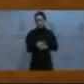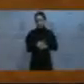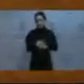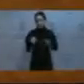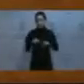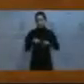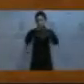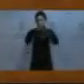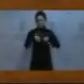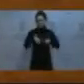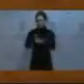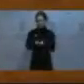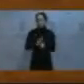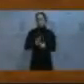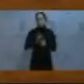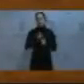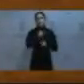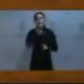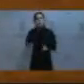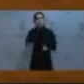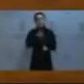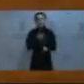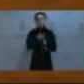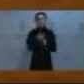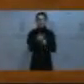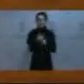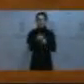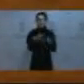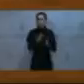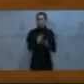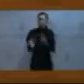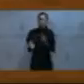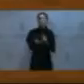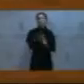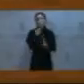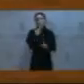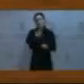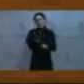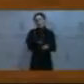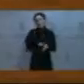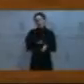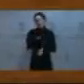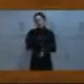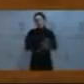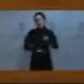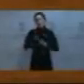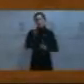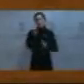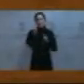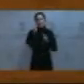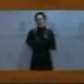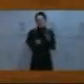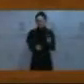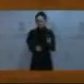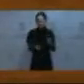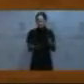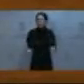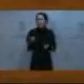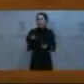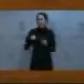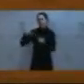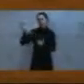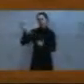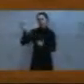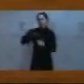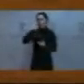crítico y real de la situación, un diagnóstico sincero del problema, de la situación pasada, presente